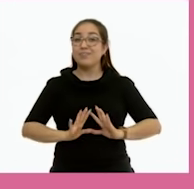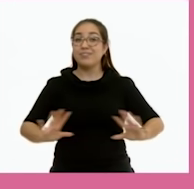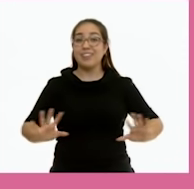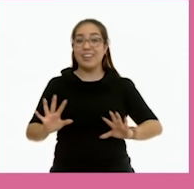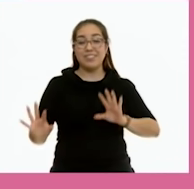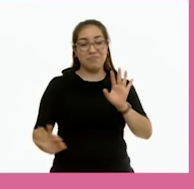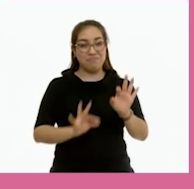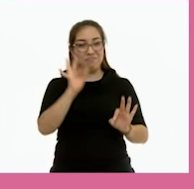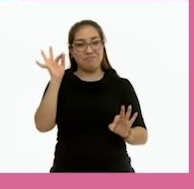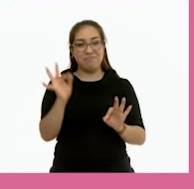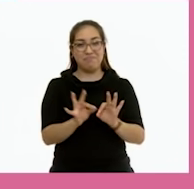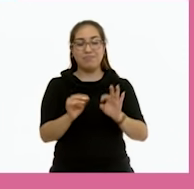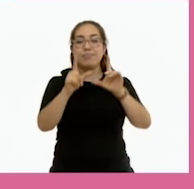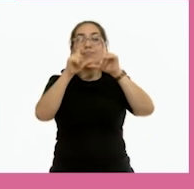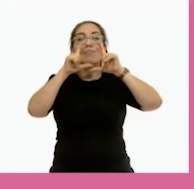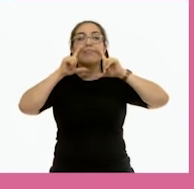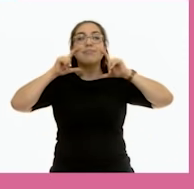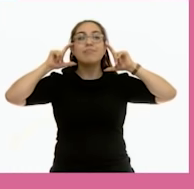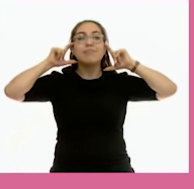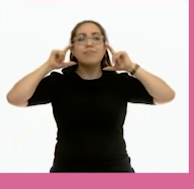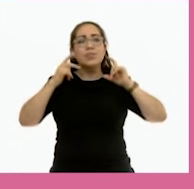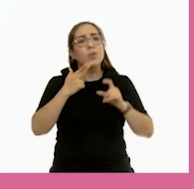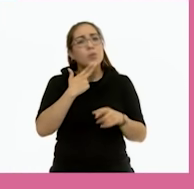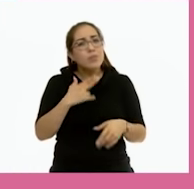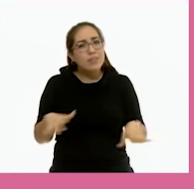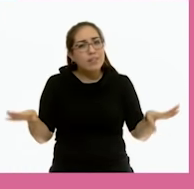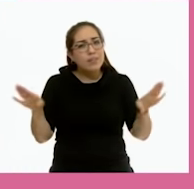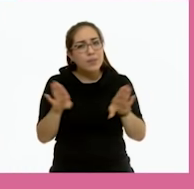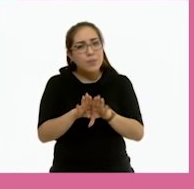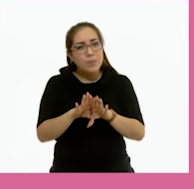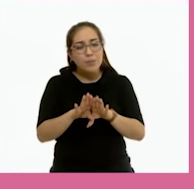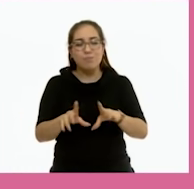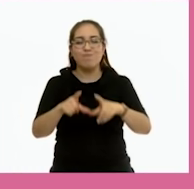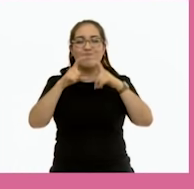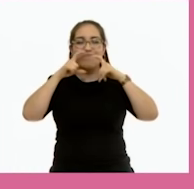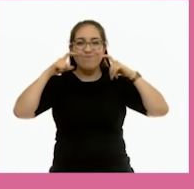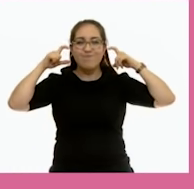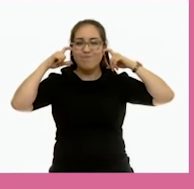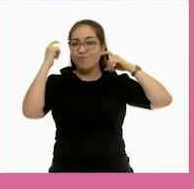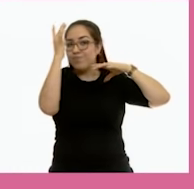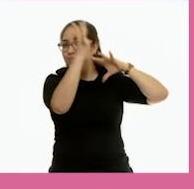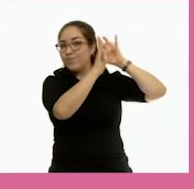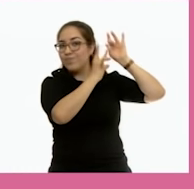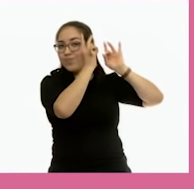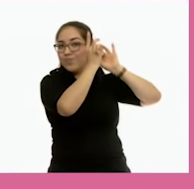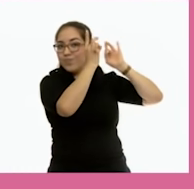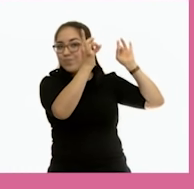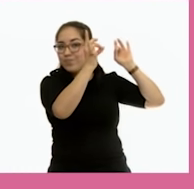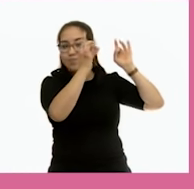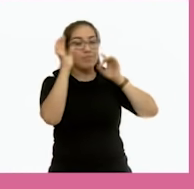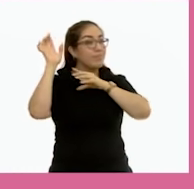¡Listo! Ya tienes un cubrebocas con 2 pares de cuerdas. Para